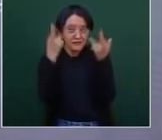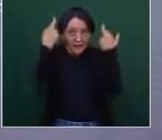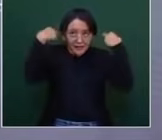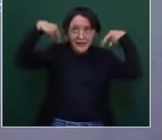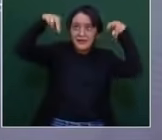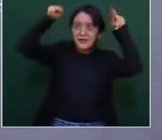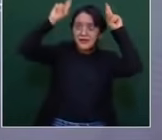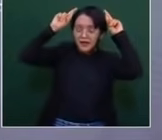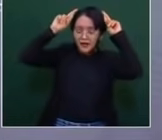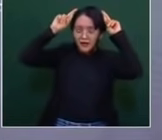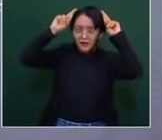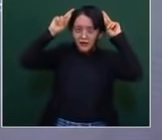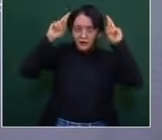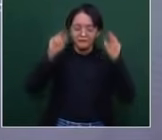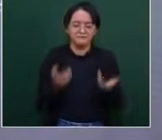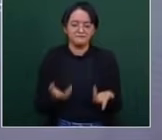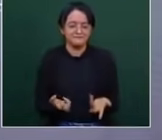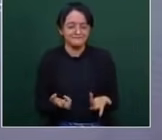constitucional moderada.